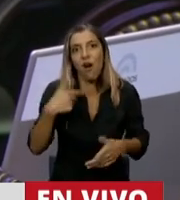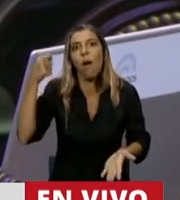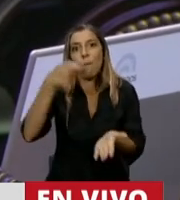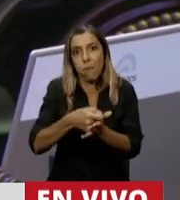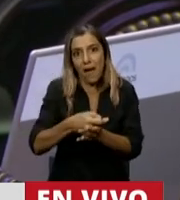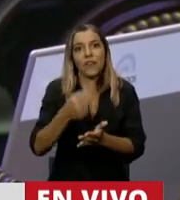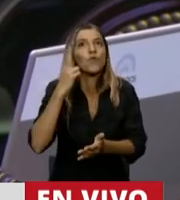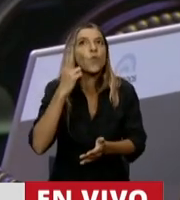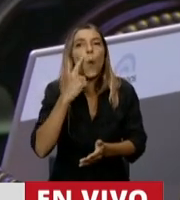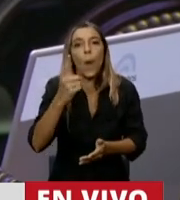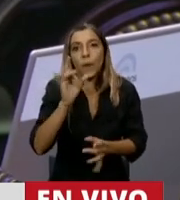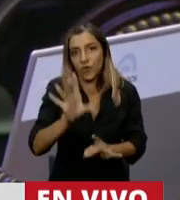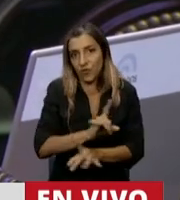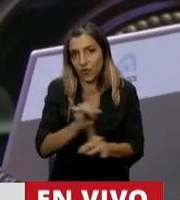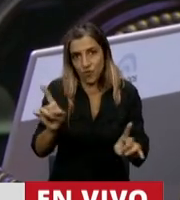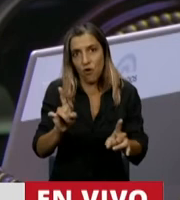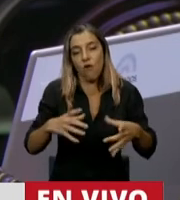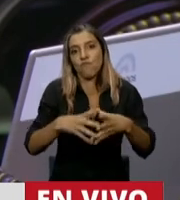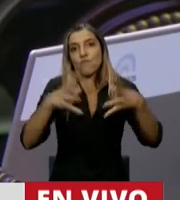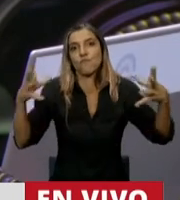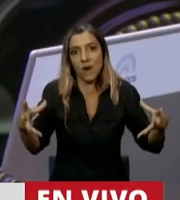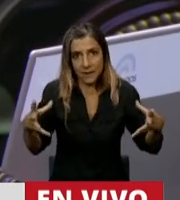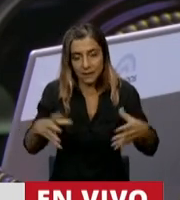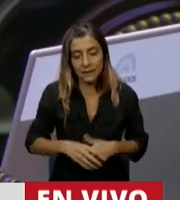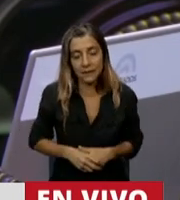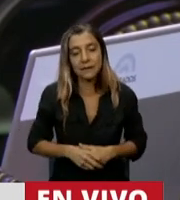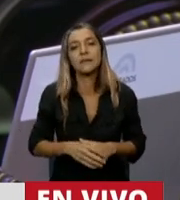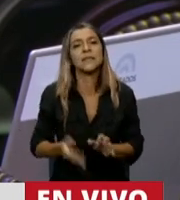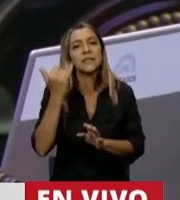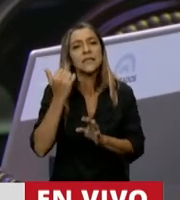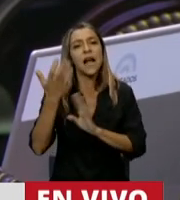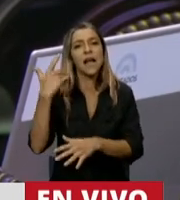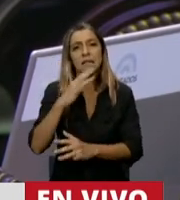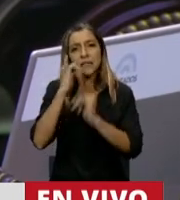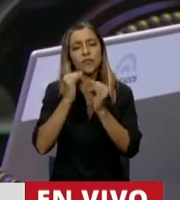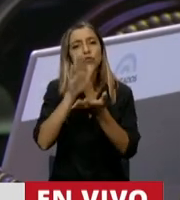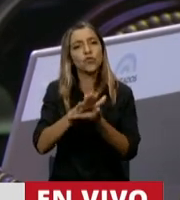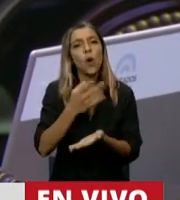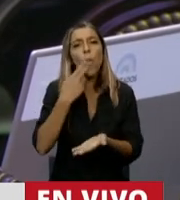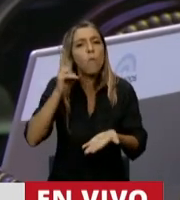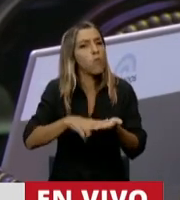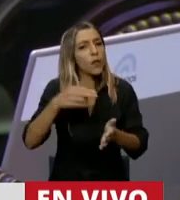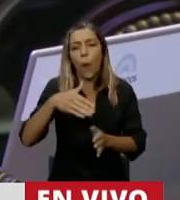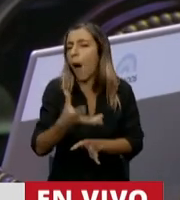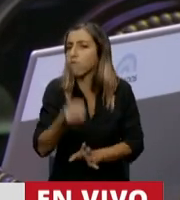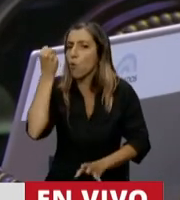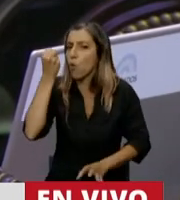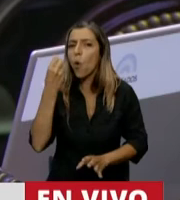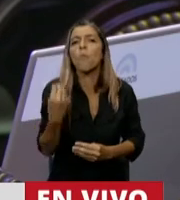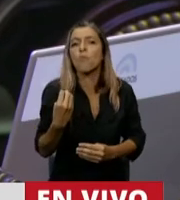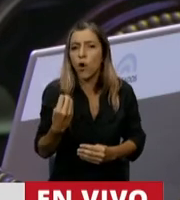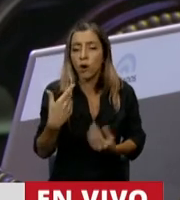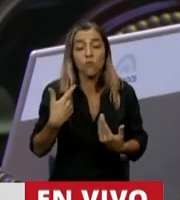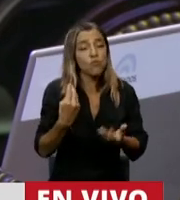momento. Es un impuesto confiscatorio, bien se ha dicho acá, porque en muchos casos de